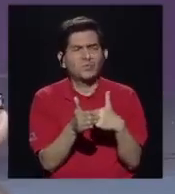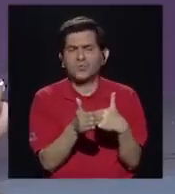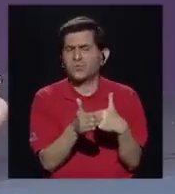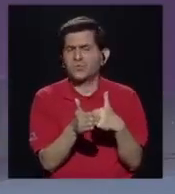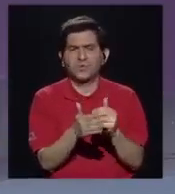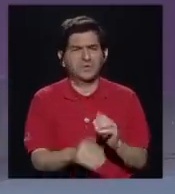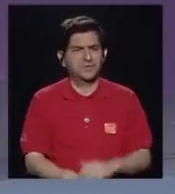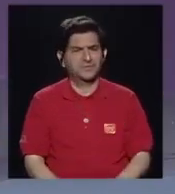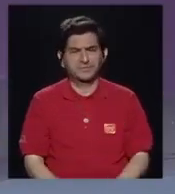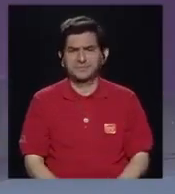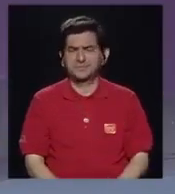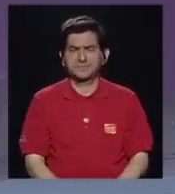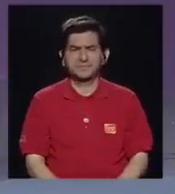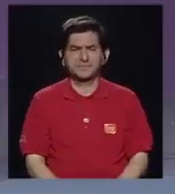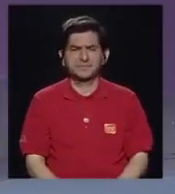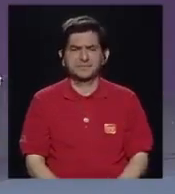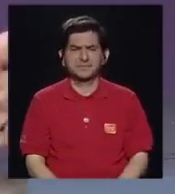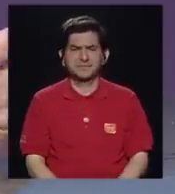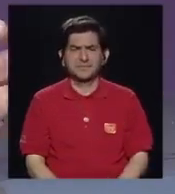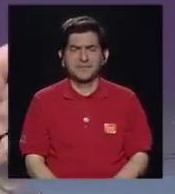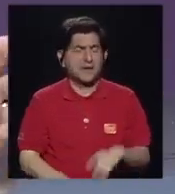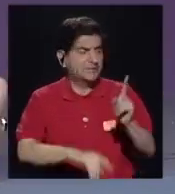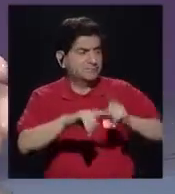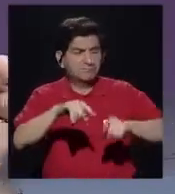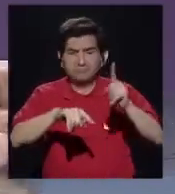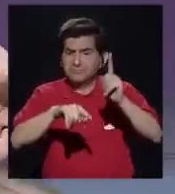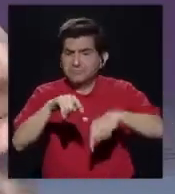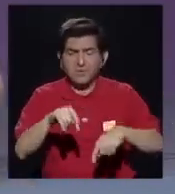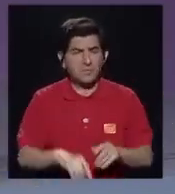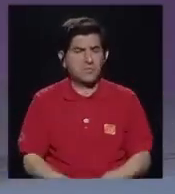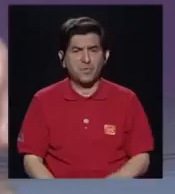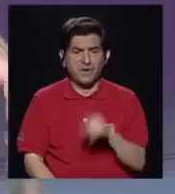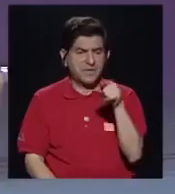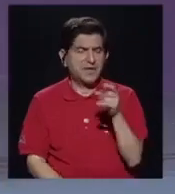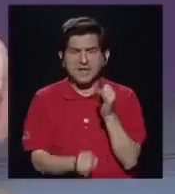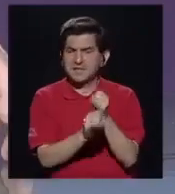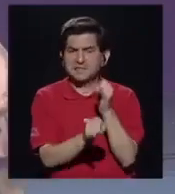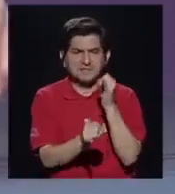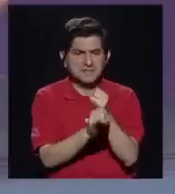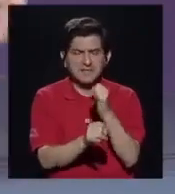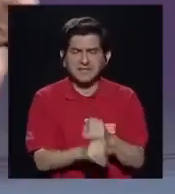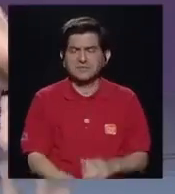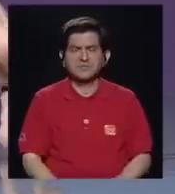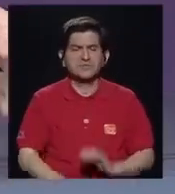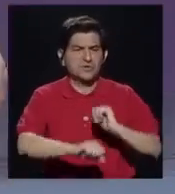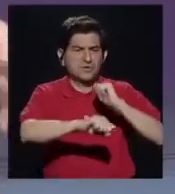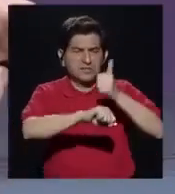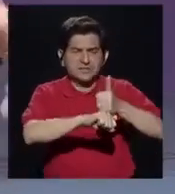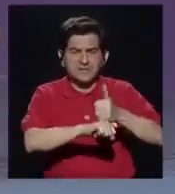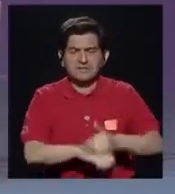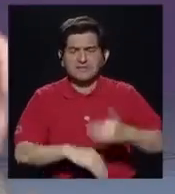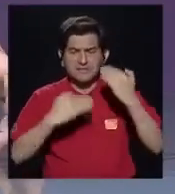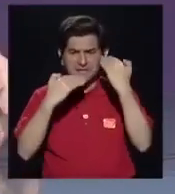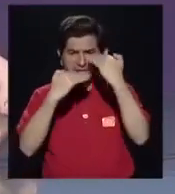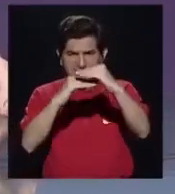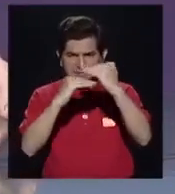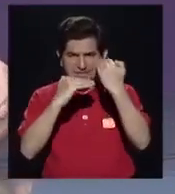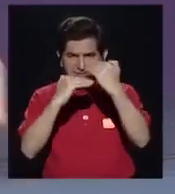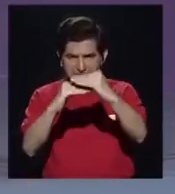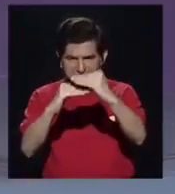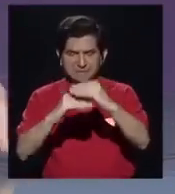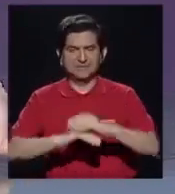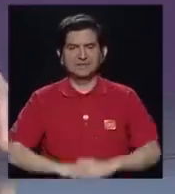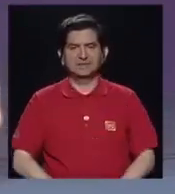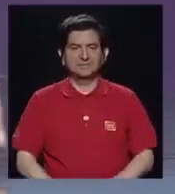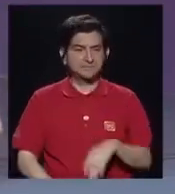es muy muy débiles porque no pueden realmente no existe institución que pueda ponerle Coto que puede ponerle el límite